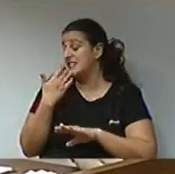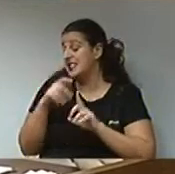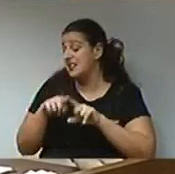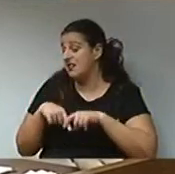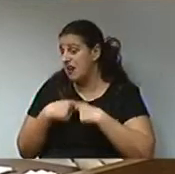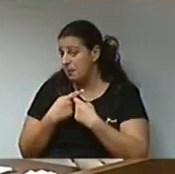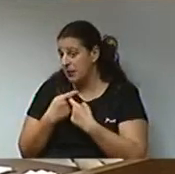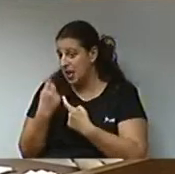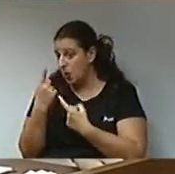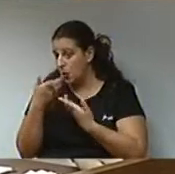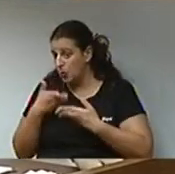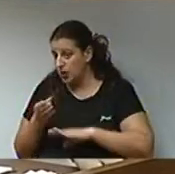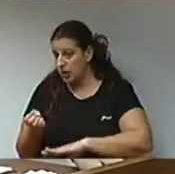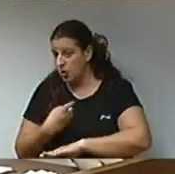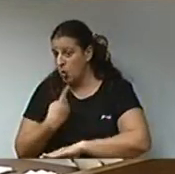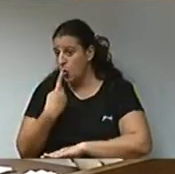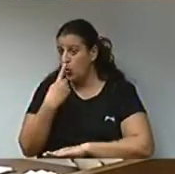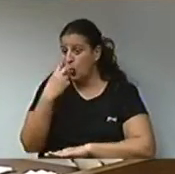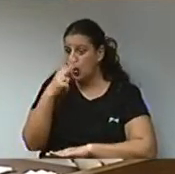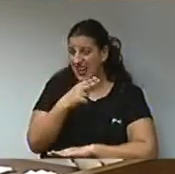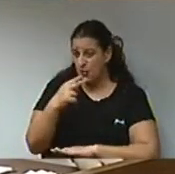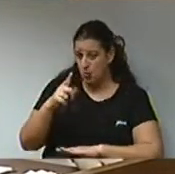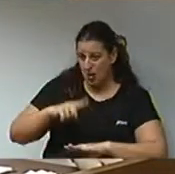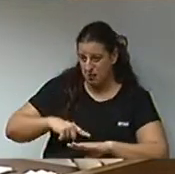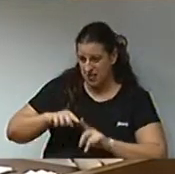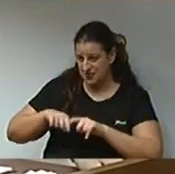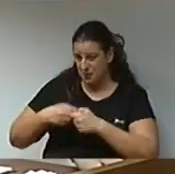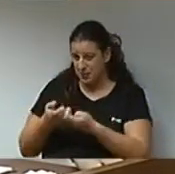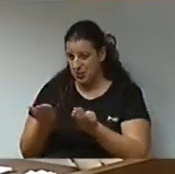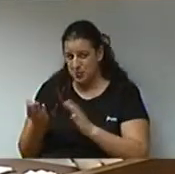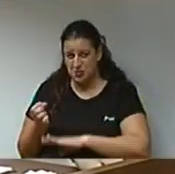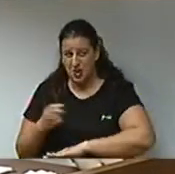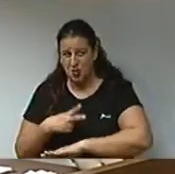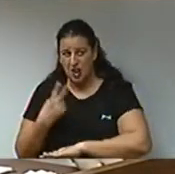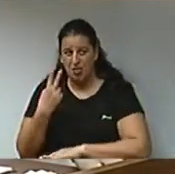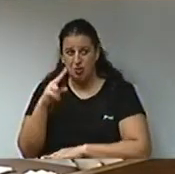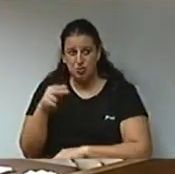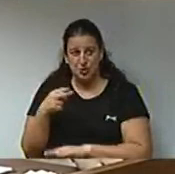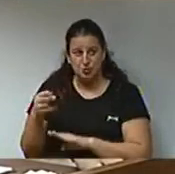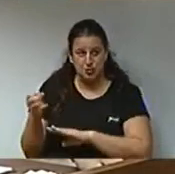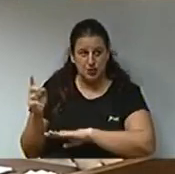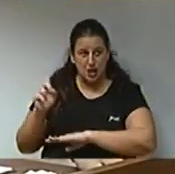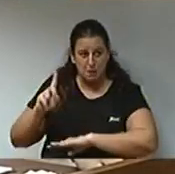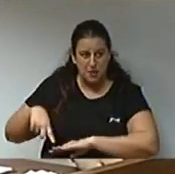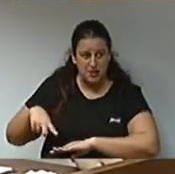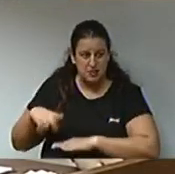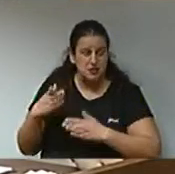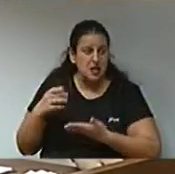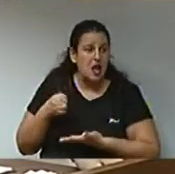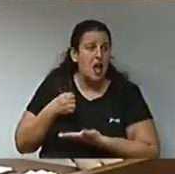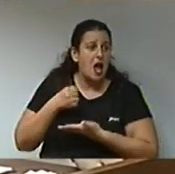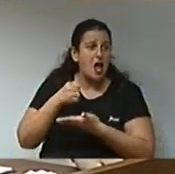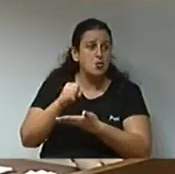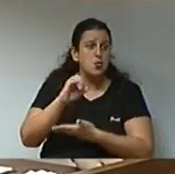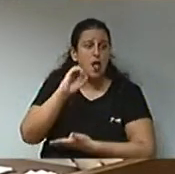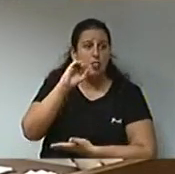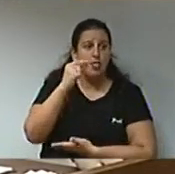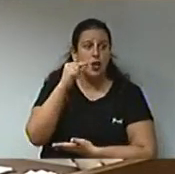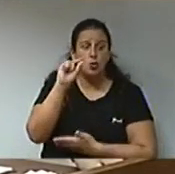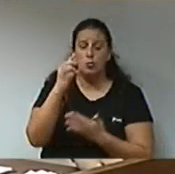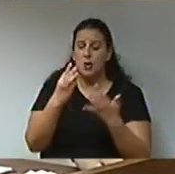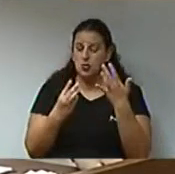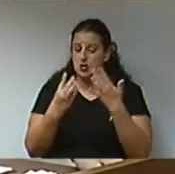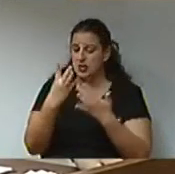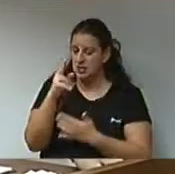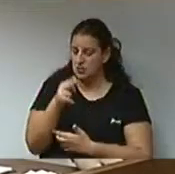mes, una familia numerosa 2 euros al mes y una ayuda de 0,89 euros al